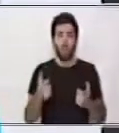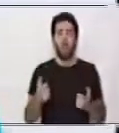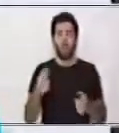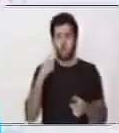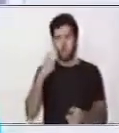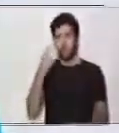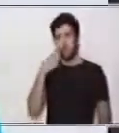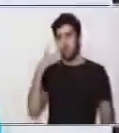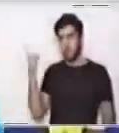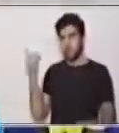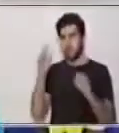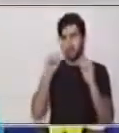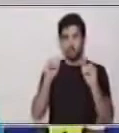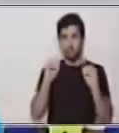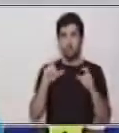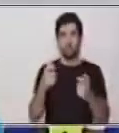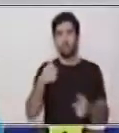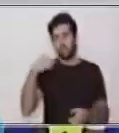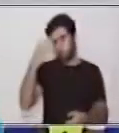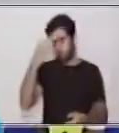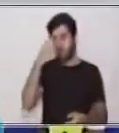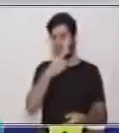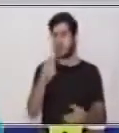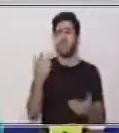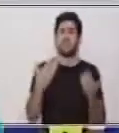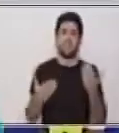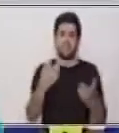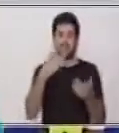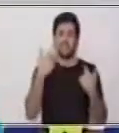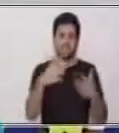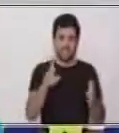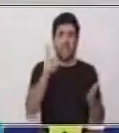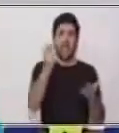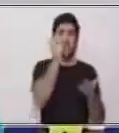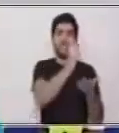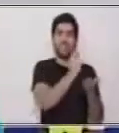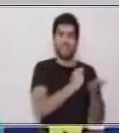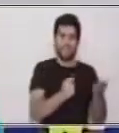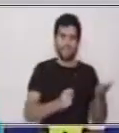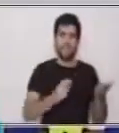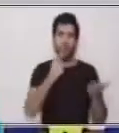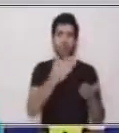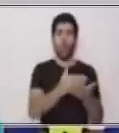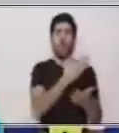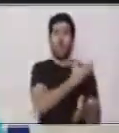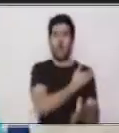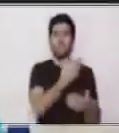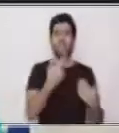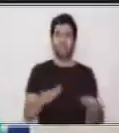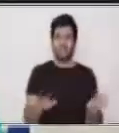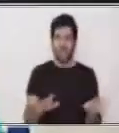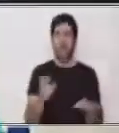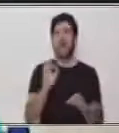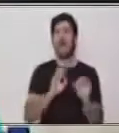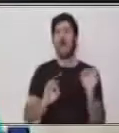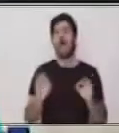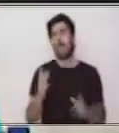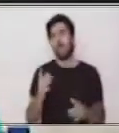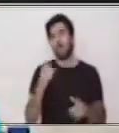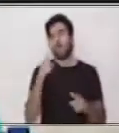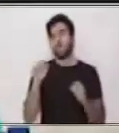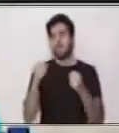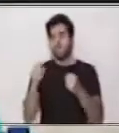Sí, yo sé que de alguna manera los hemos dibujado de manera tridimensional, los hemos realizado de